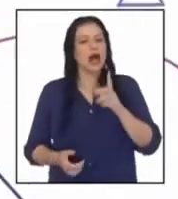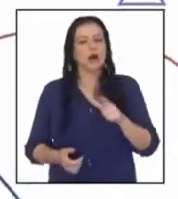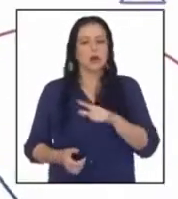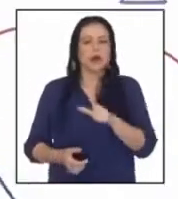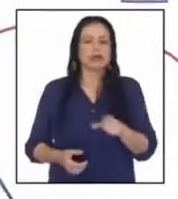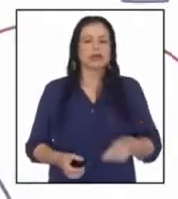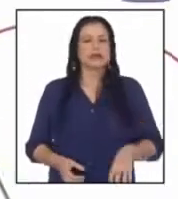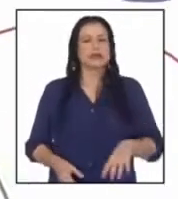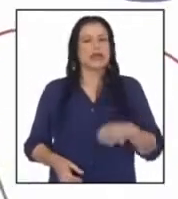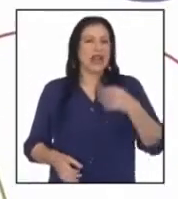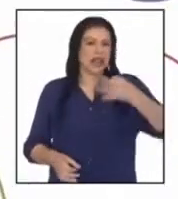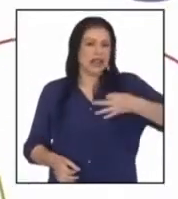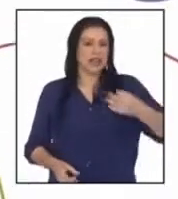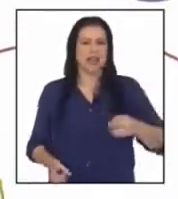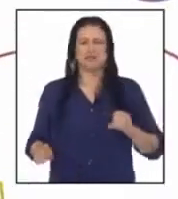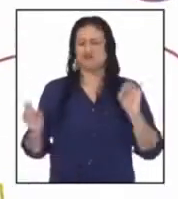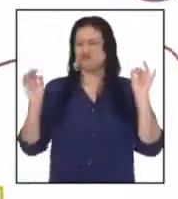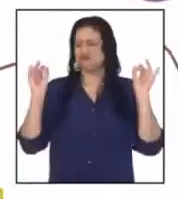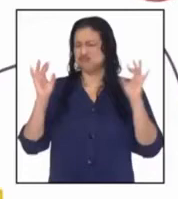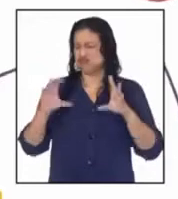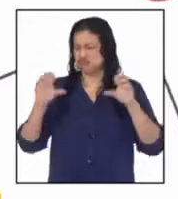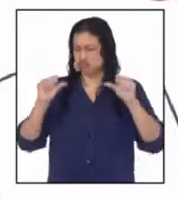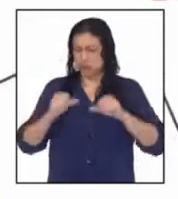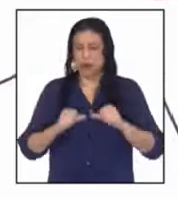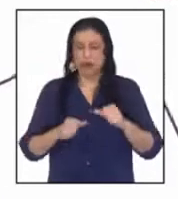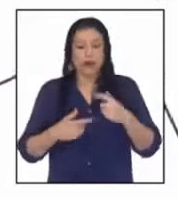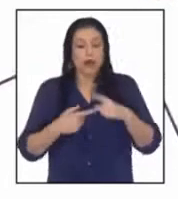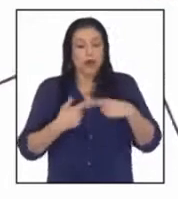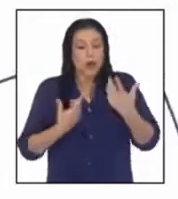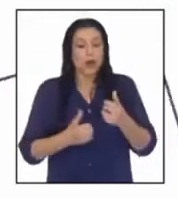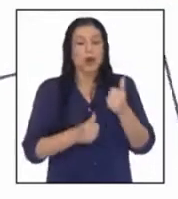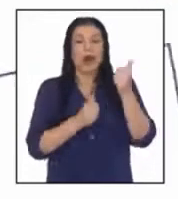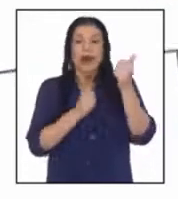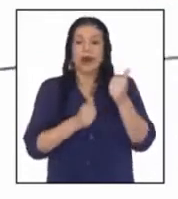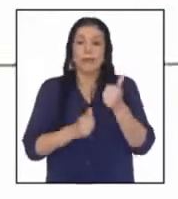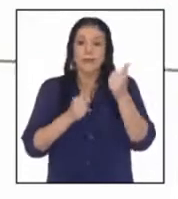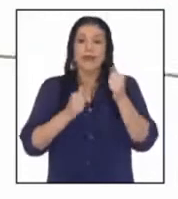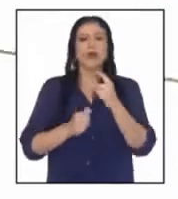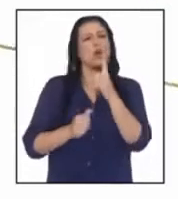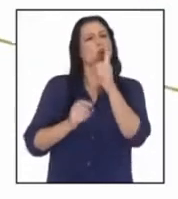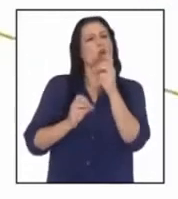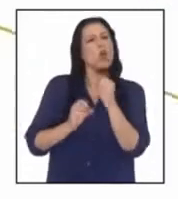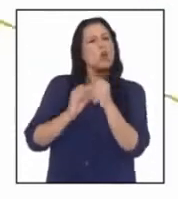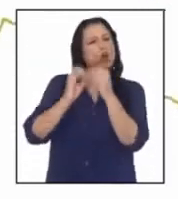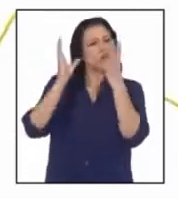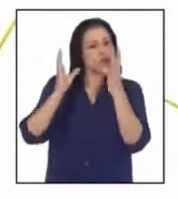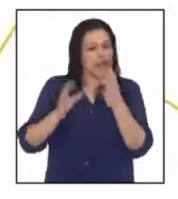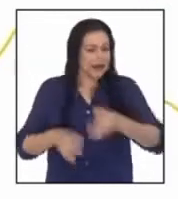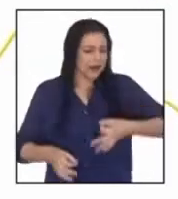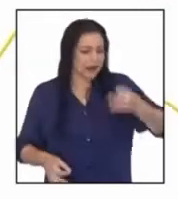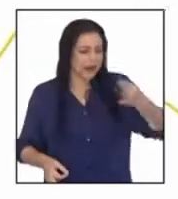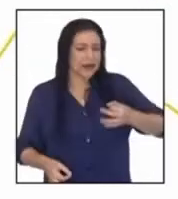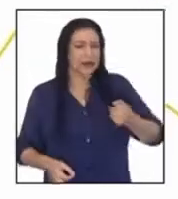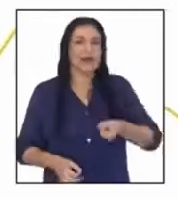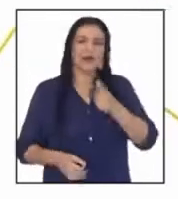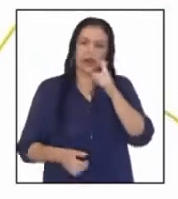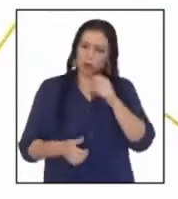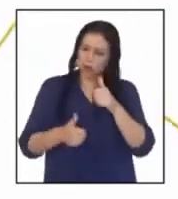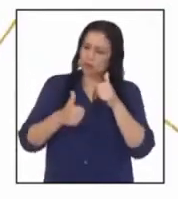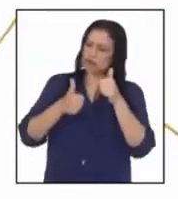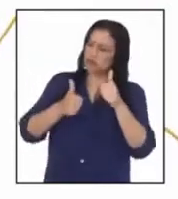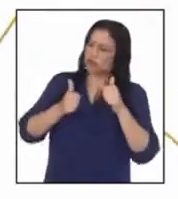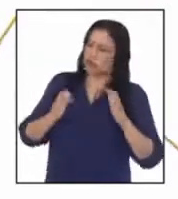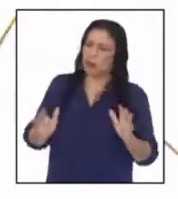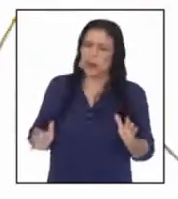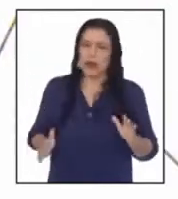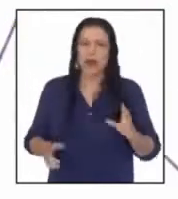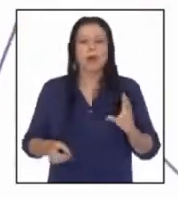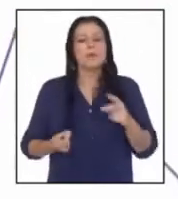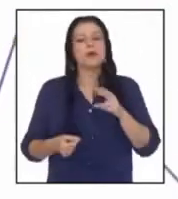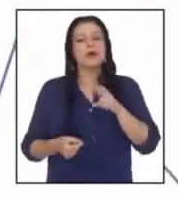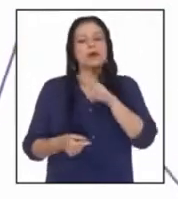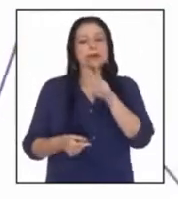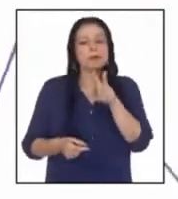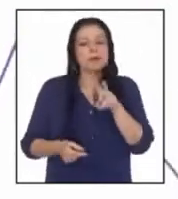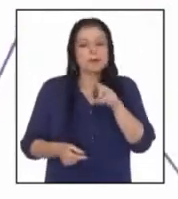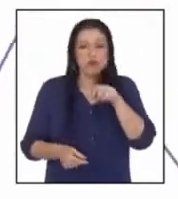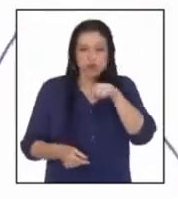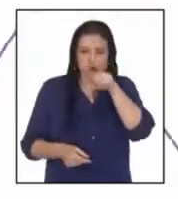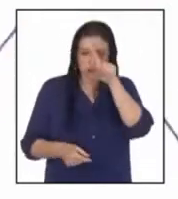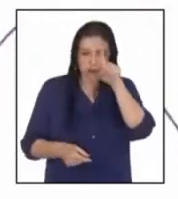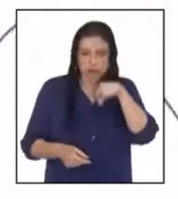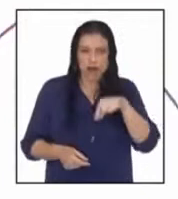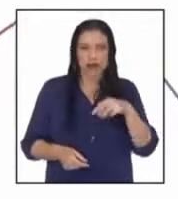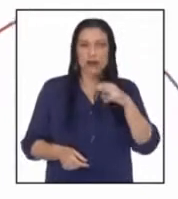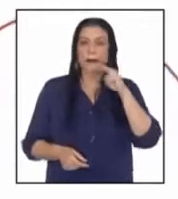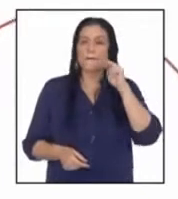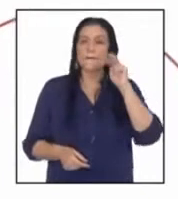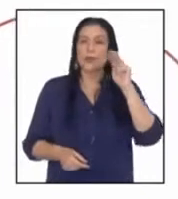de mala calidad. De ahí vemos que durante abril hubo solo un día en el cual la calidad del agua fue buena, ya que observamos una barra de